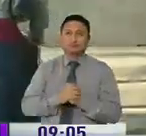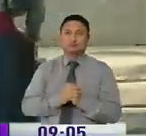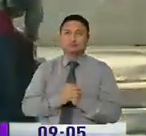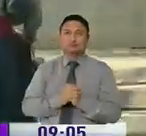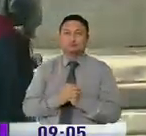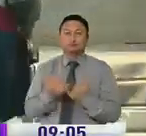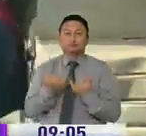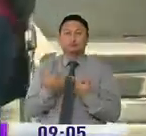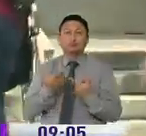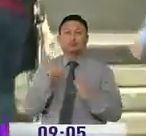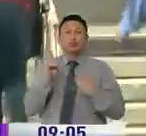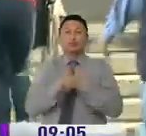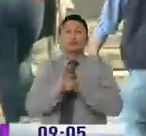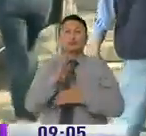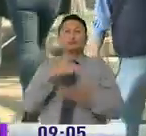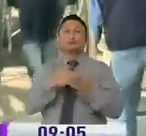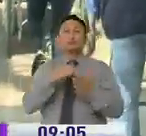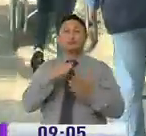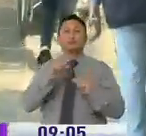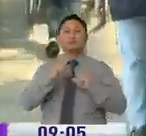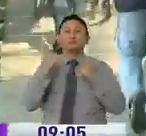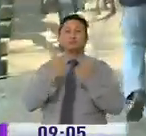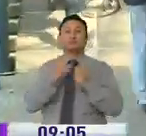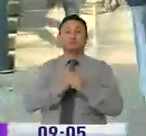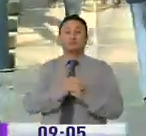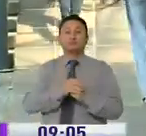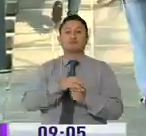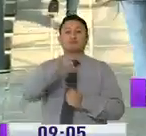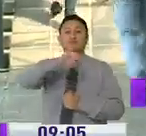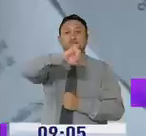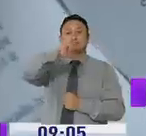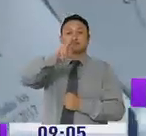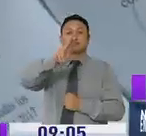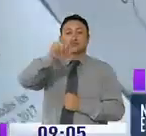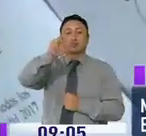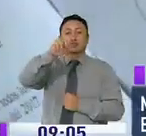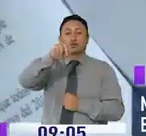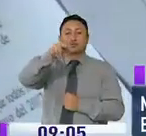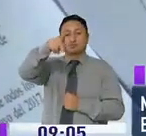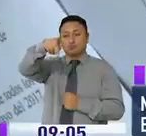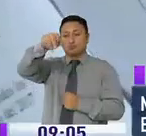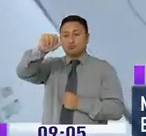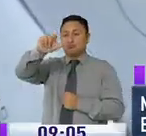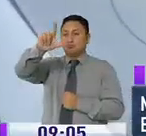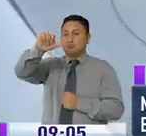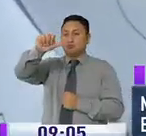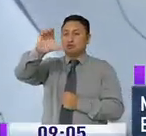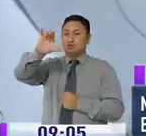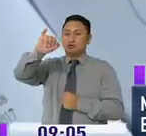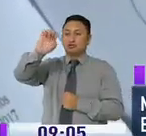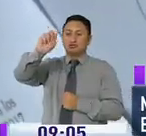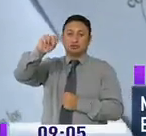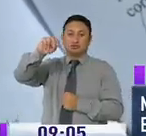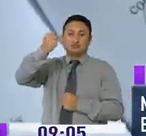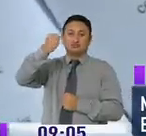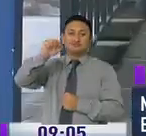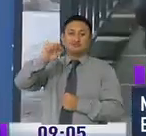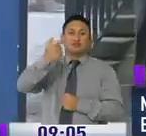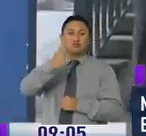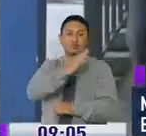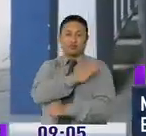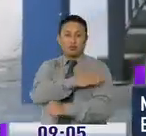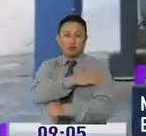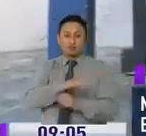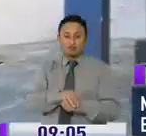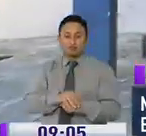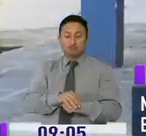Esta vez la denuncia fue en contra del legislador de Suma, Juan Sebastián Palacios, por el presunto delito de tráfico de influencias. Washington Añasco